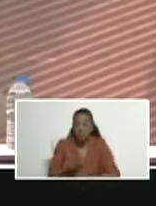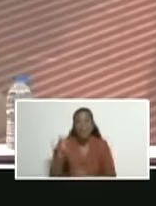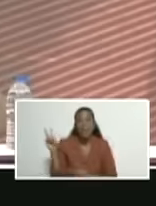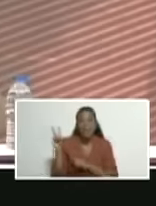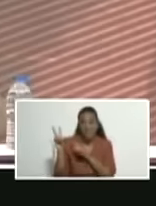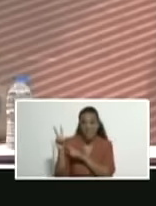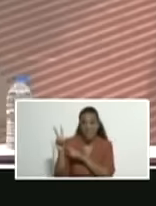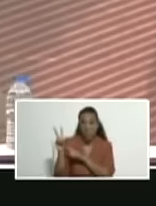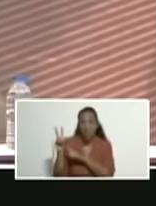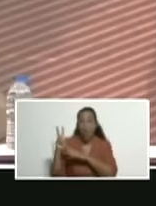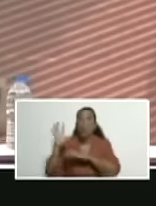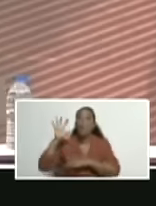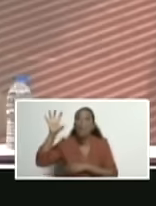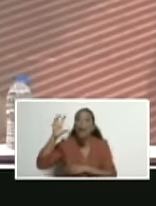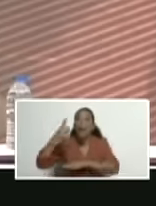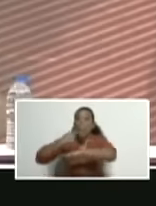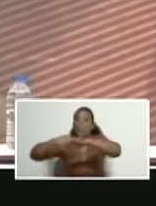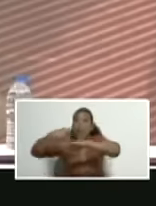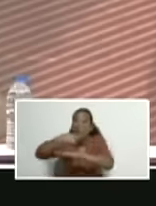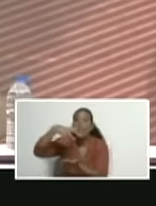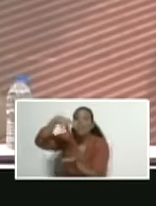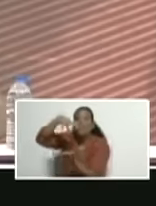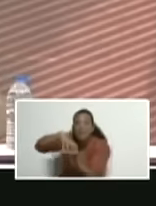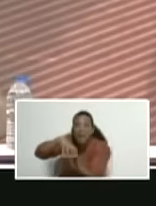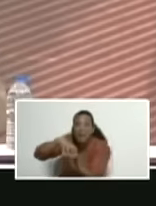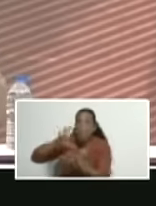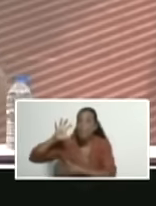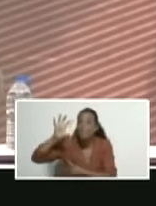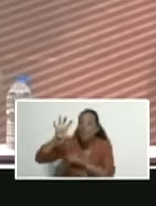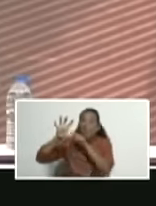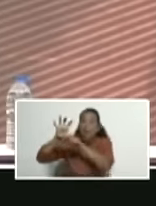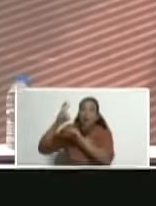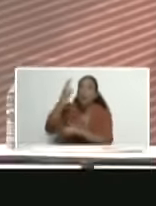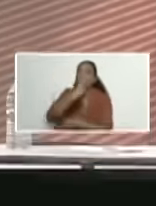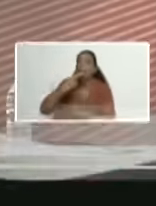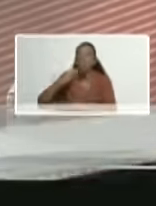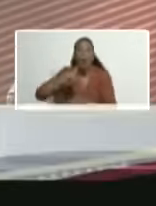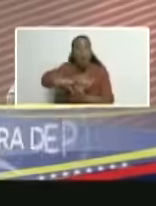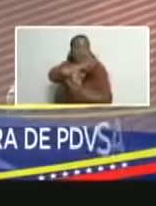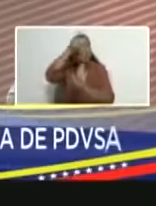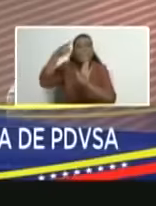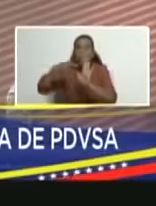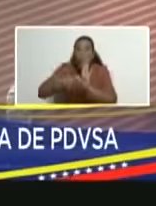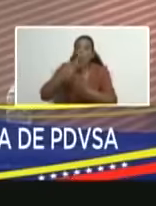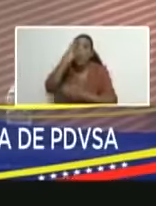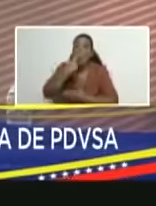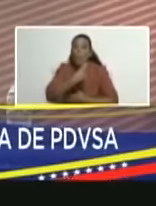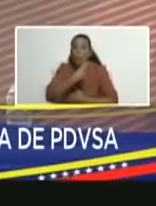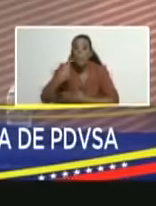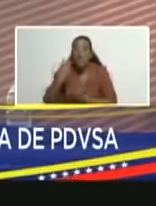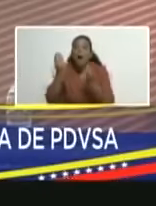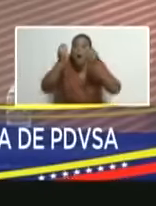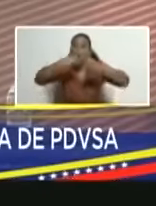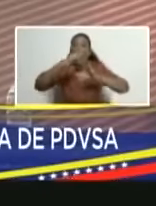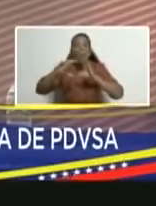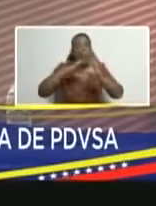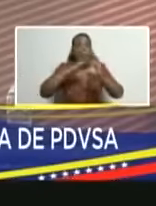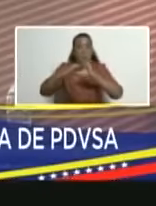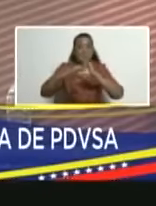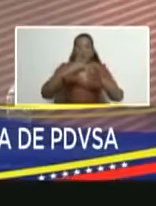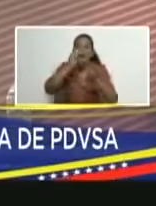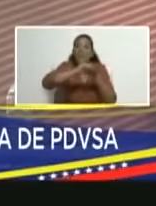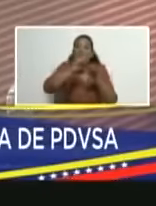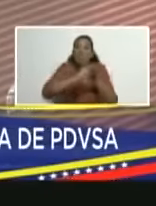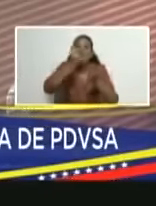Venezuela como república, como gobierno y como Estado cumplió plenamente los compromisos conversados,